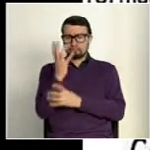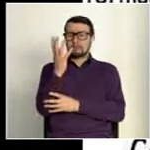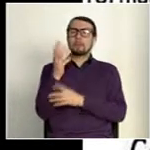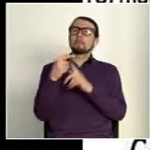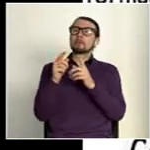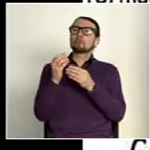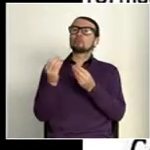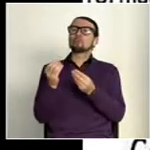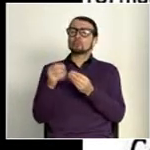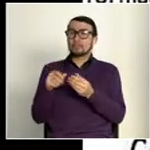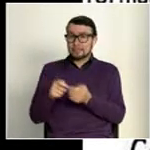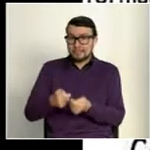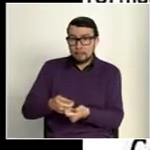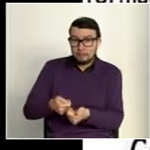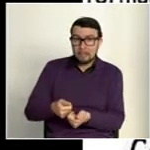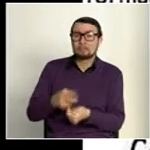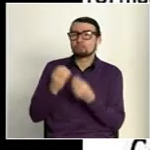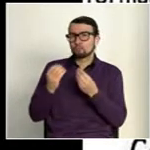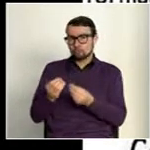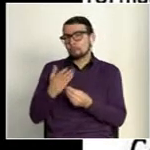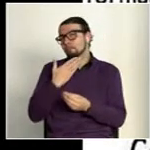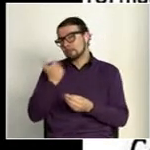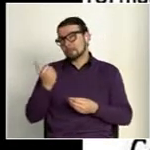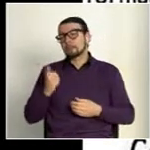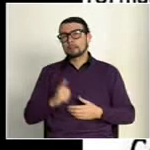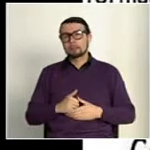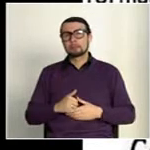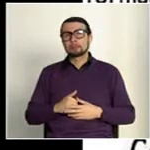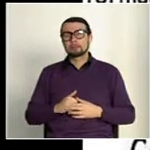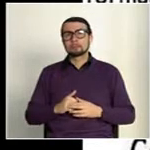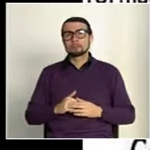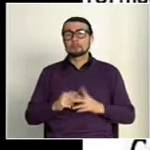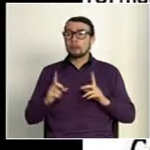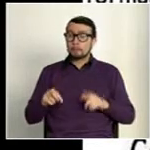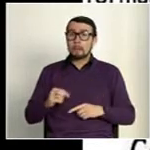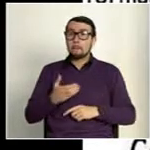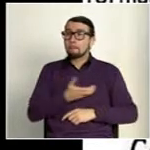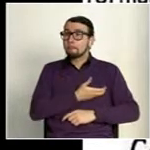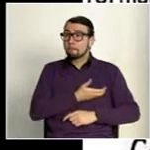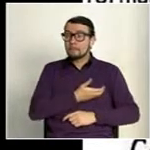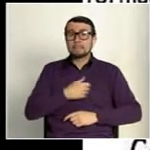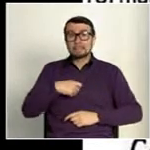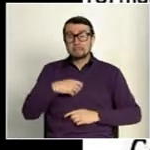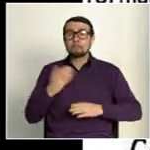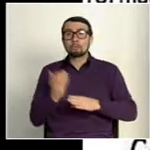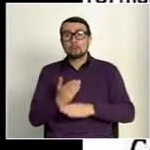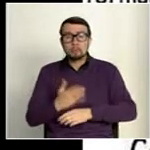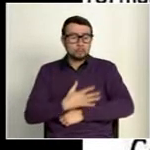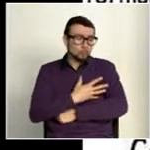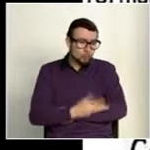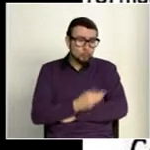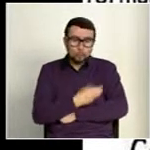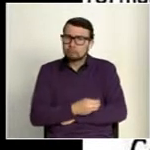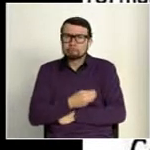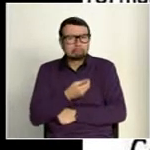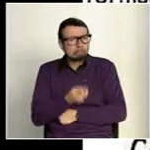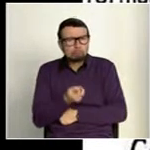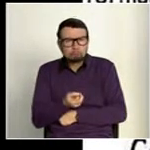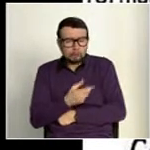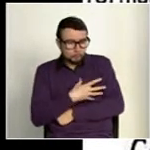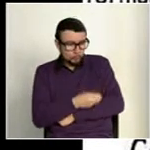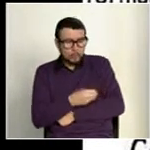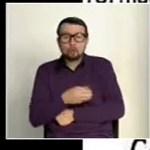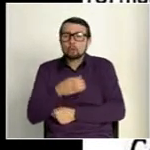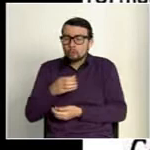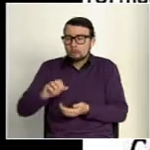todo la semilla. Sí. Y también se da para la madre que tiene problemas de lactancia, también es muy bueno. Y es una planta